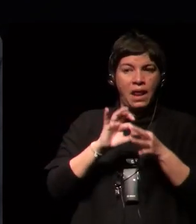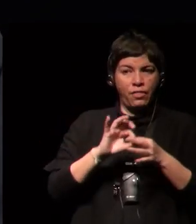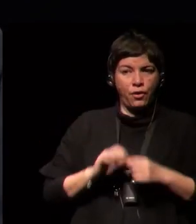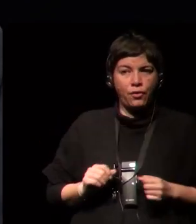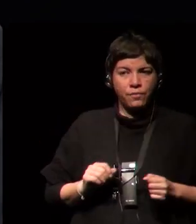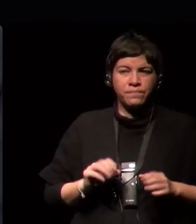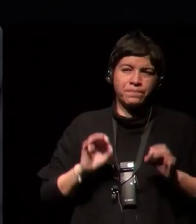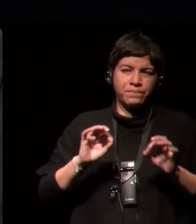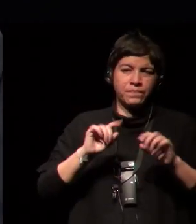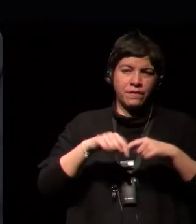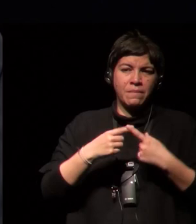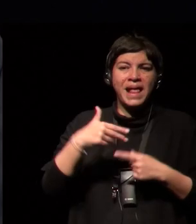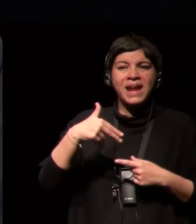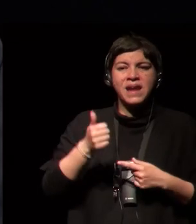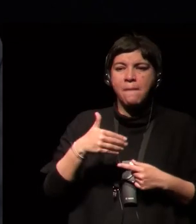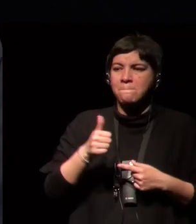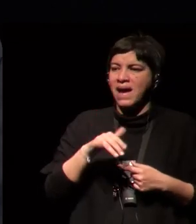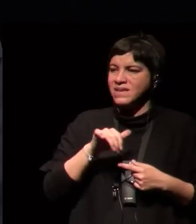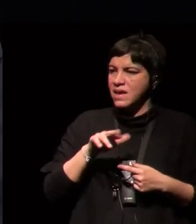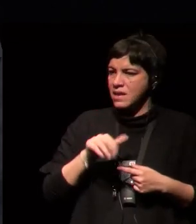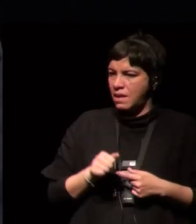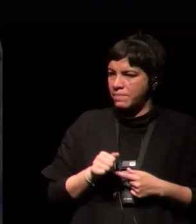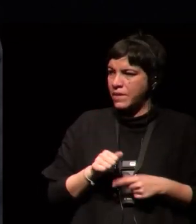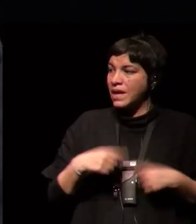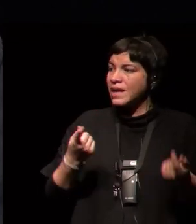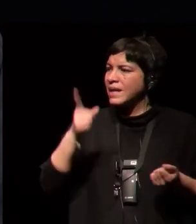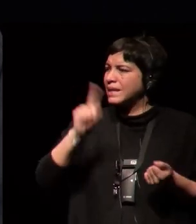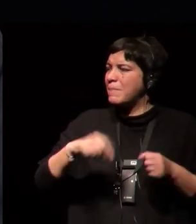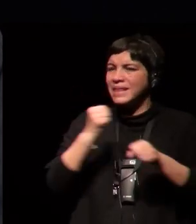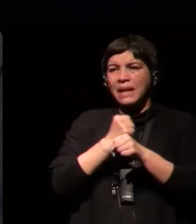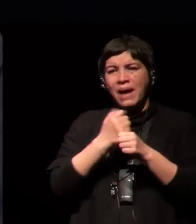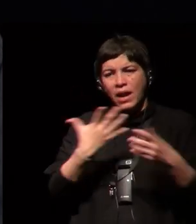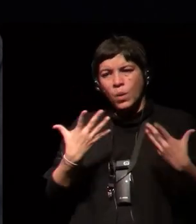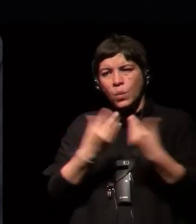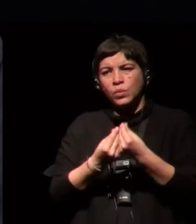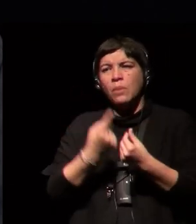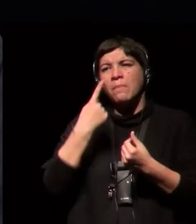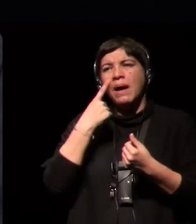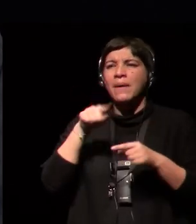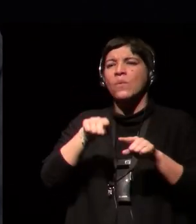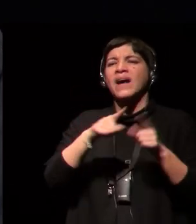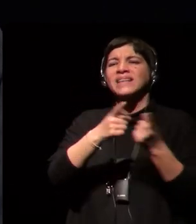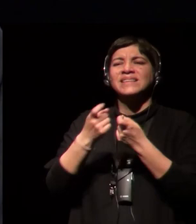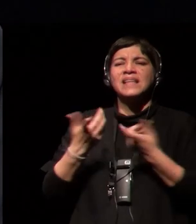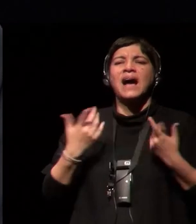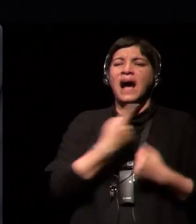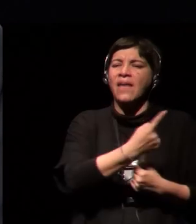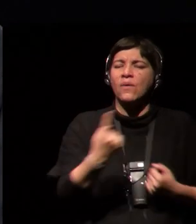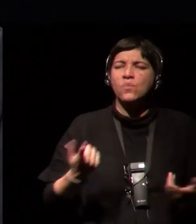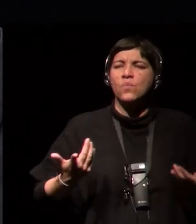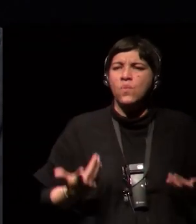y además tuvimos que trabajar con ellos para que ellos definieran sus necesidades a título individual y luego tuvimos